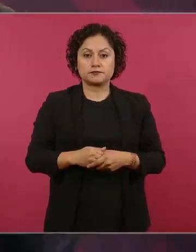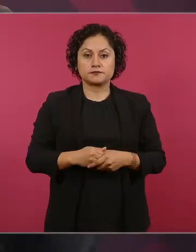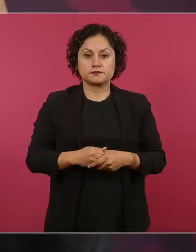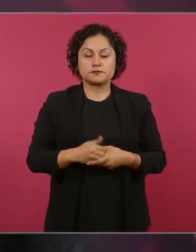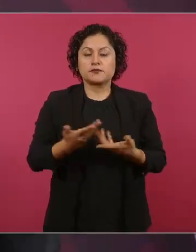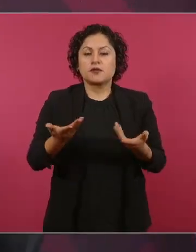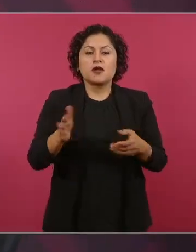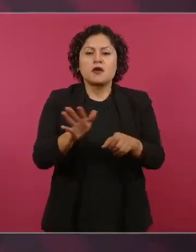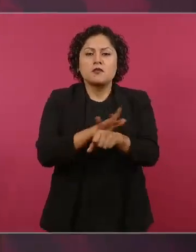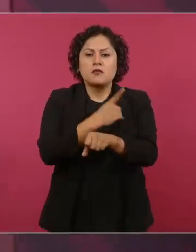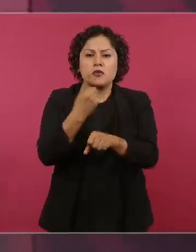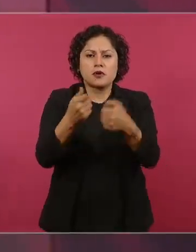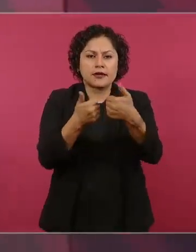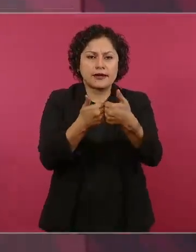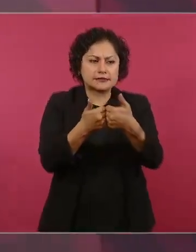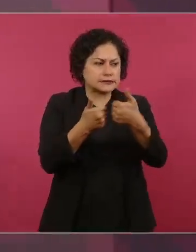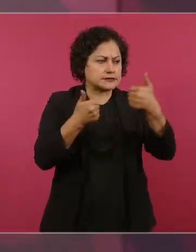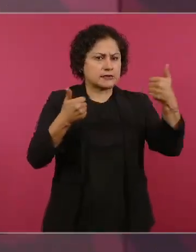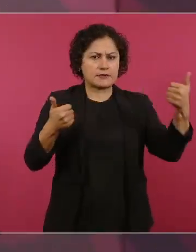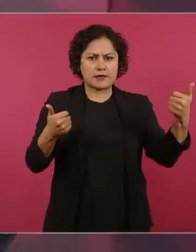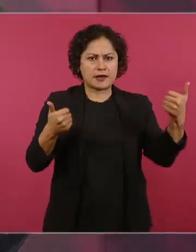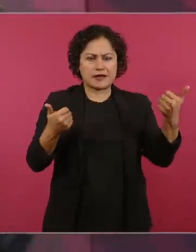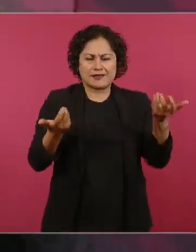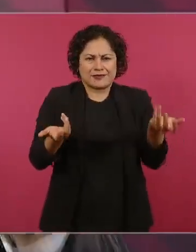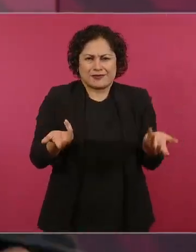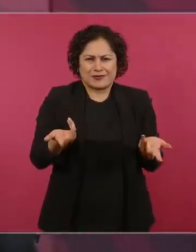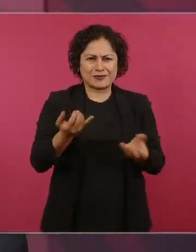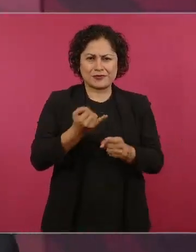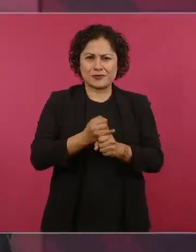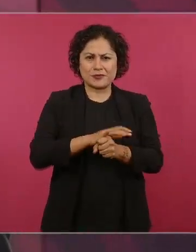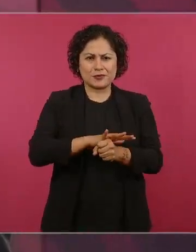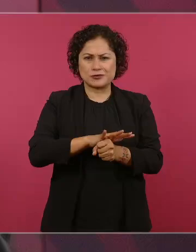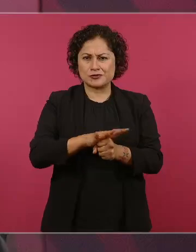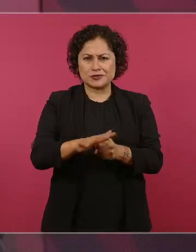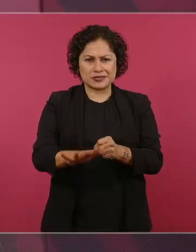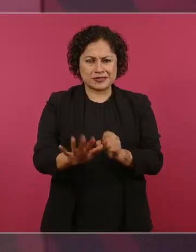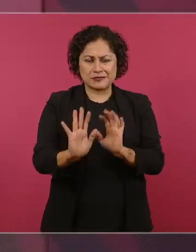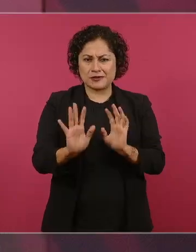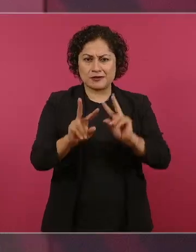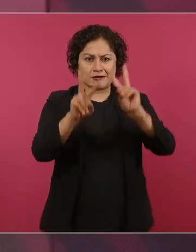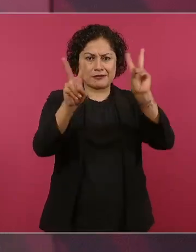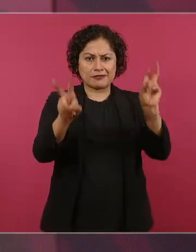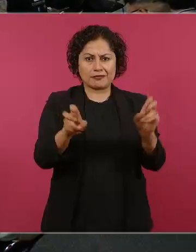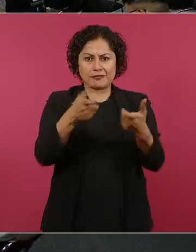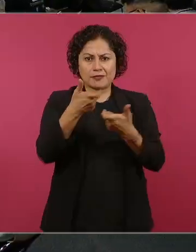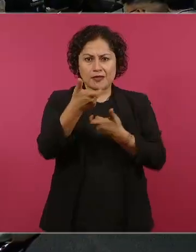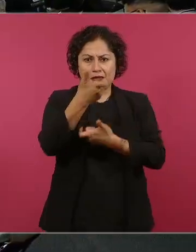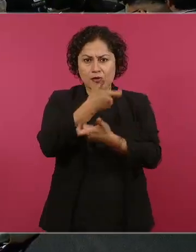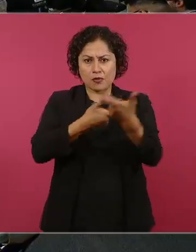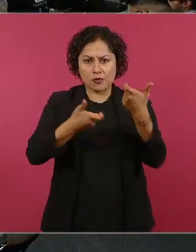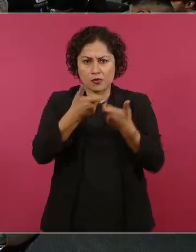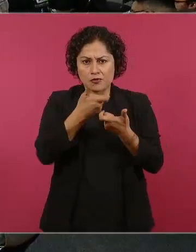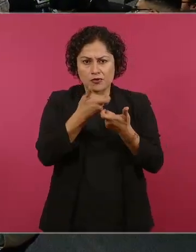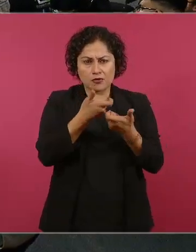separarnos. Es bastante la integración en lo económico.